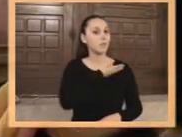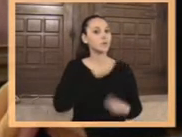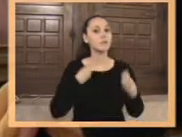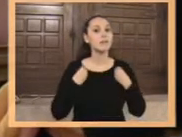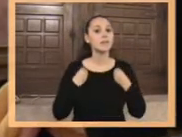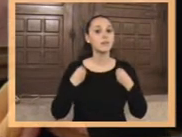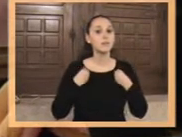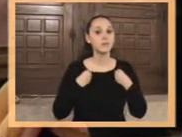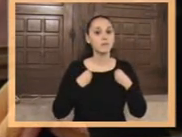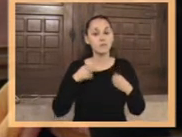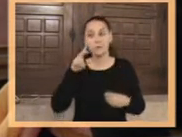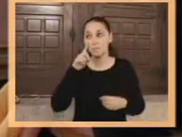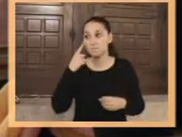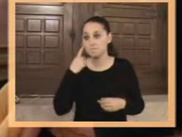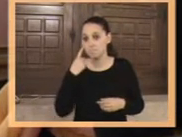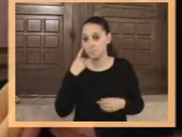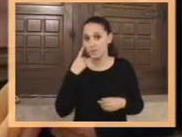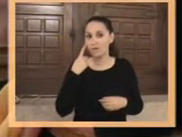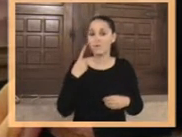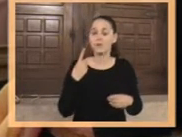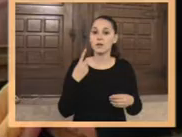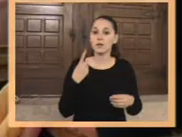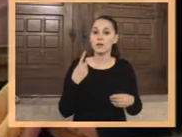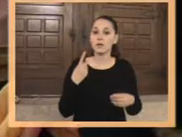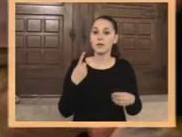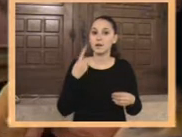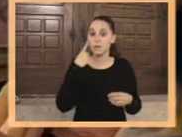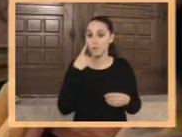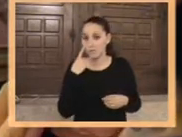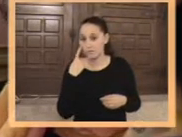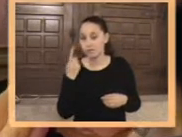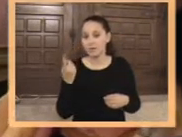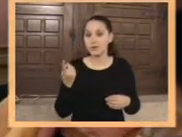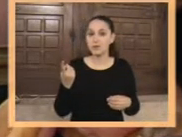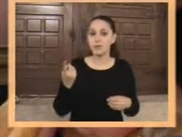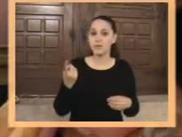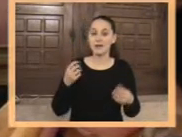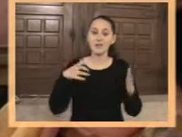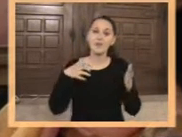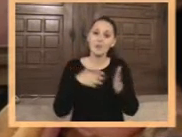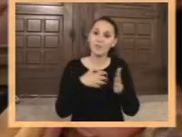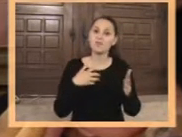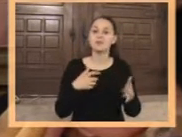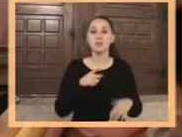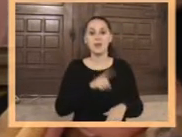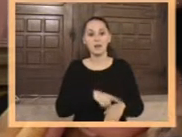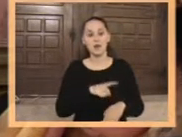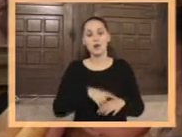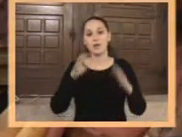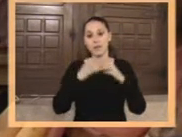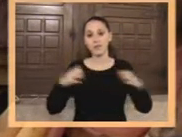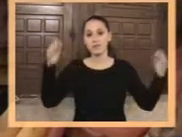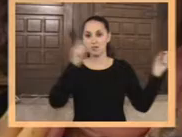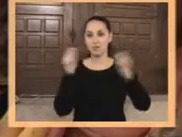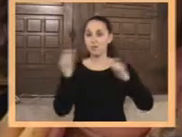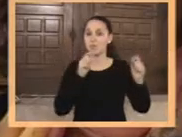fijara de una vez por todas, de forma ordinaria, siempre cabe lo extraordinario, pero de forma ordinaria, la fecha y la hora de este pleno. Porque